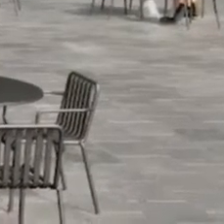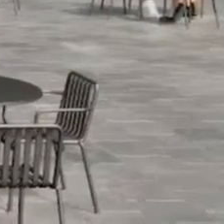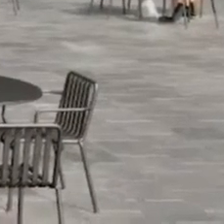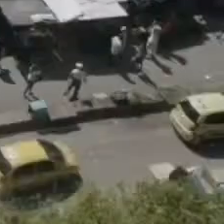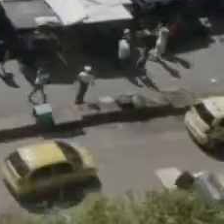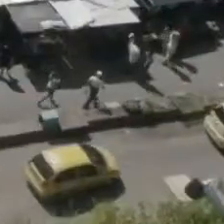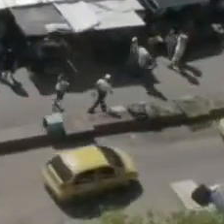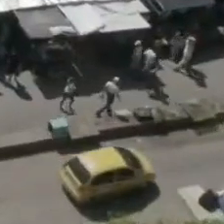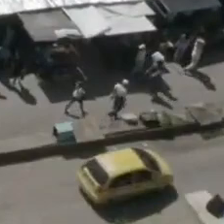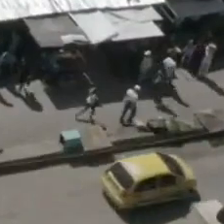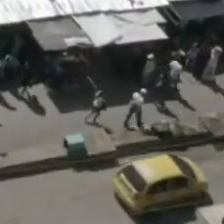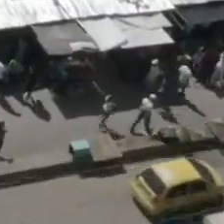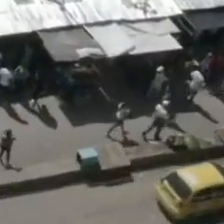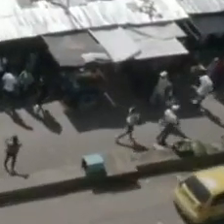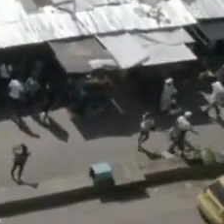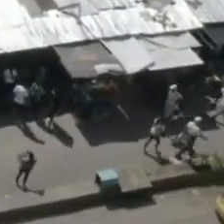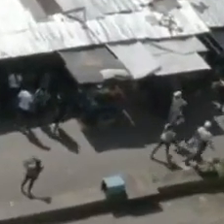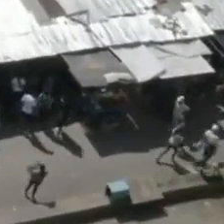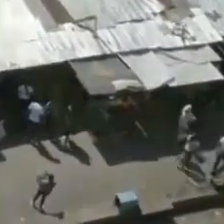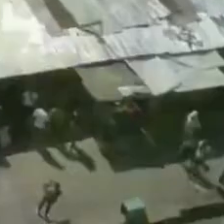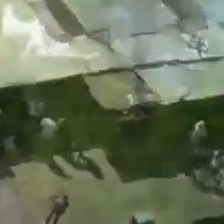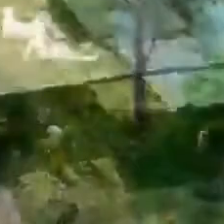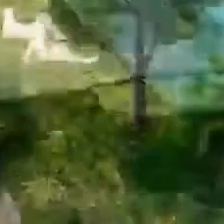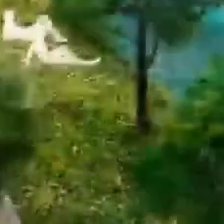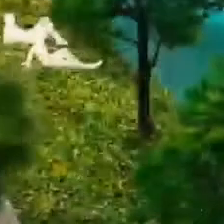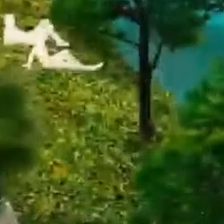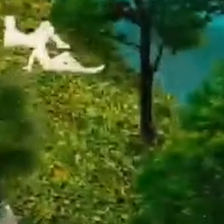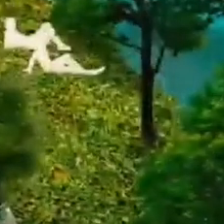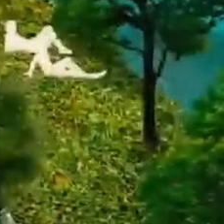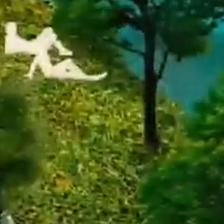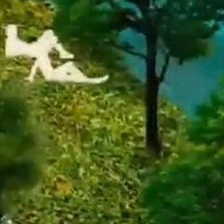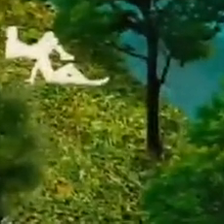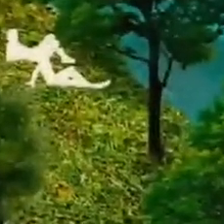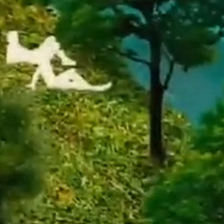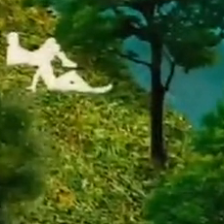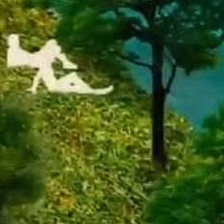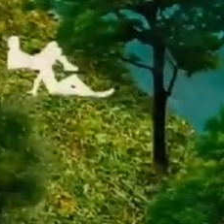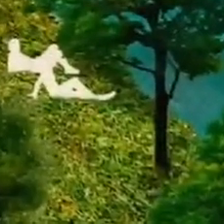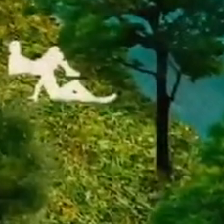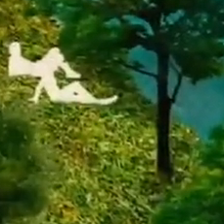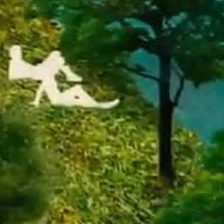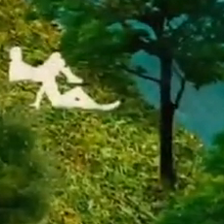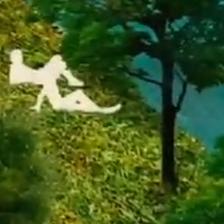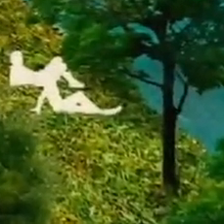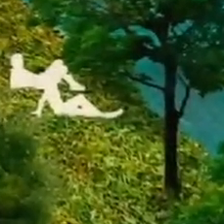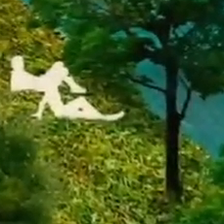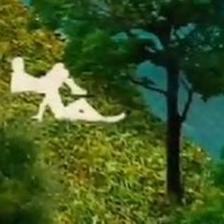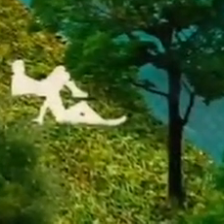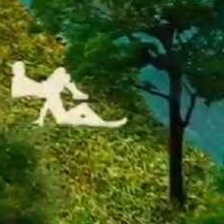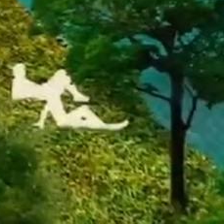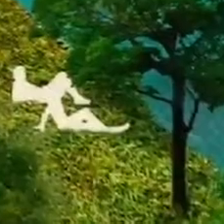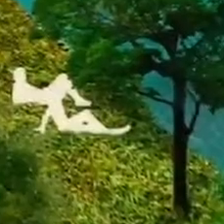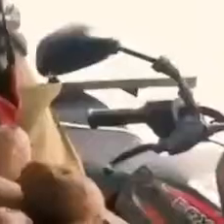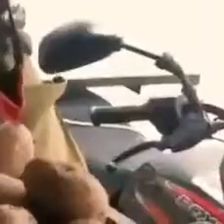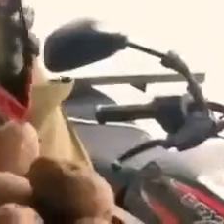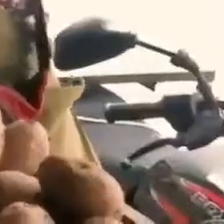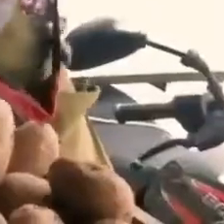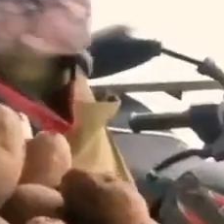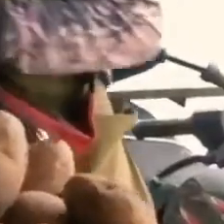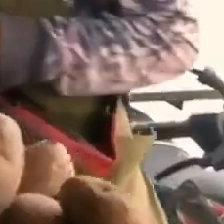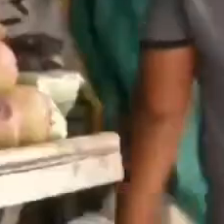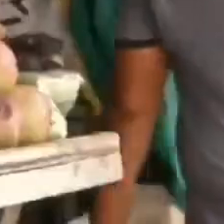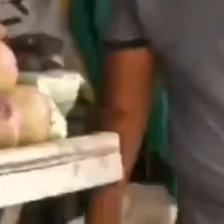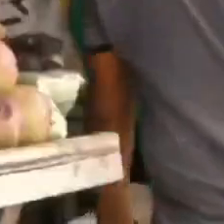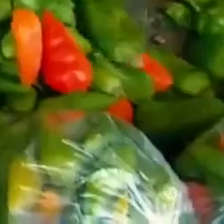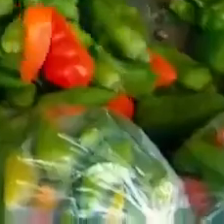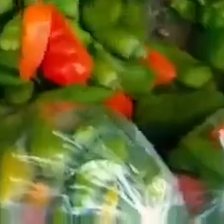de Barranquilla con espacios dignos de trabajo, un ostensible mejoramiento del espacio público y con mejores condiciones